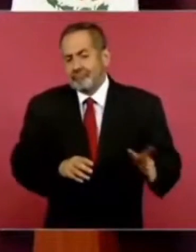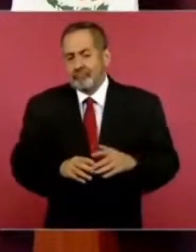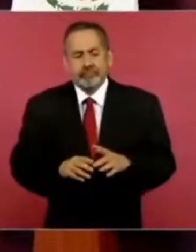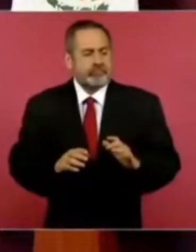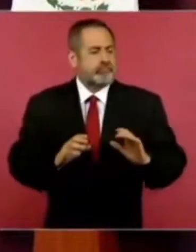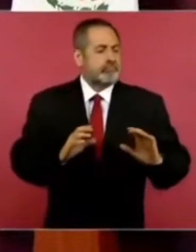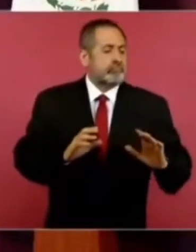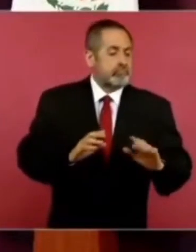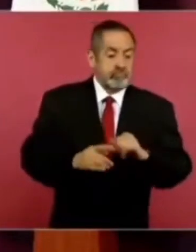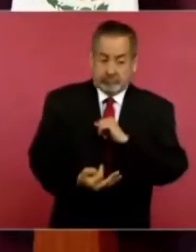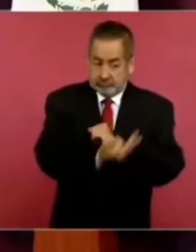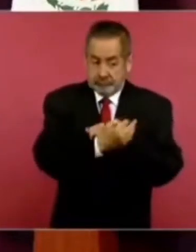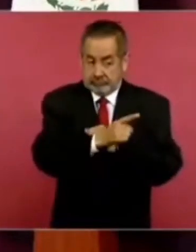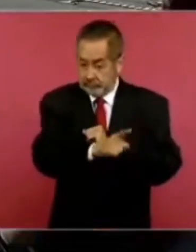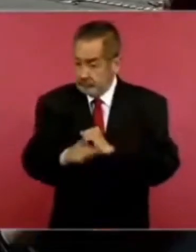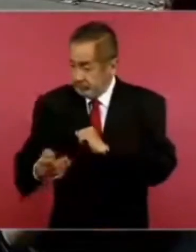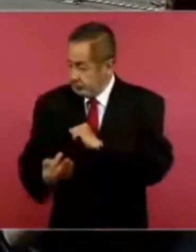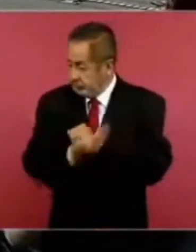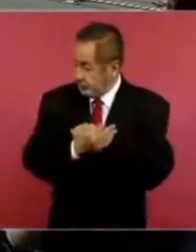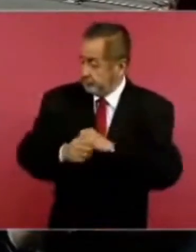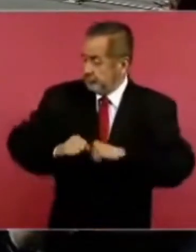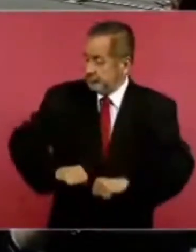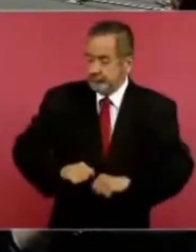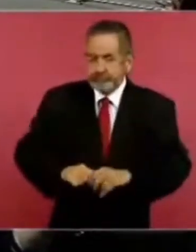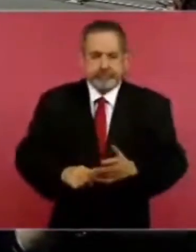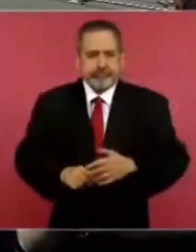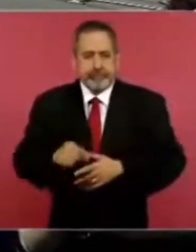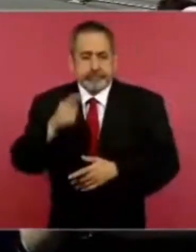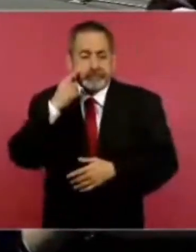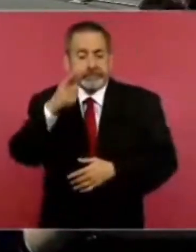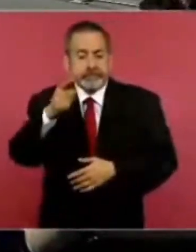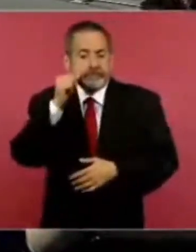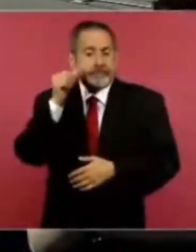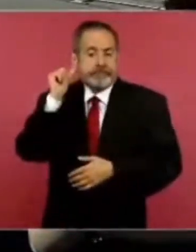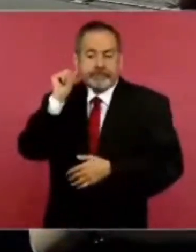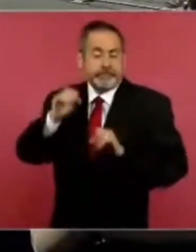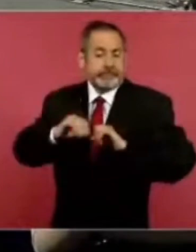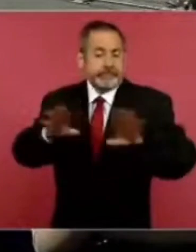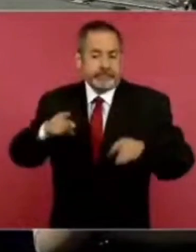mantener privilegios. Miren, eso es de ayer.